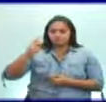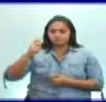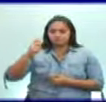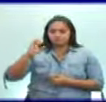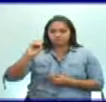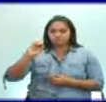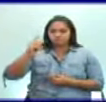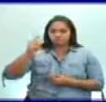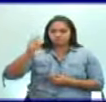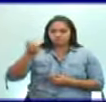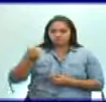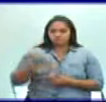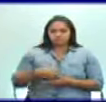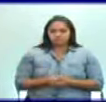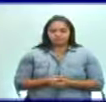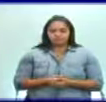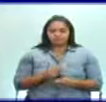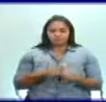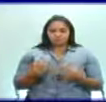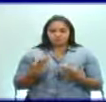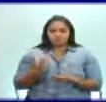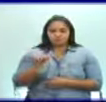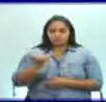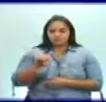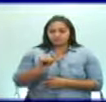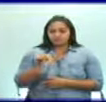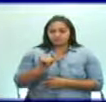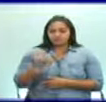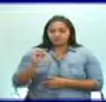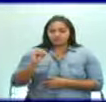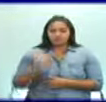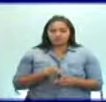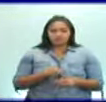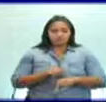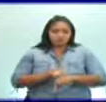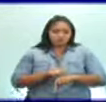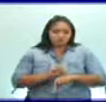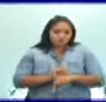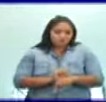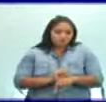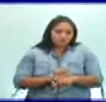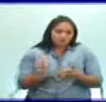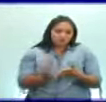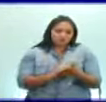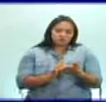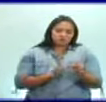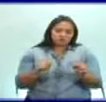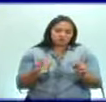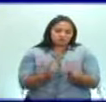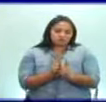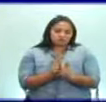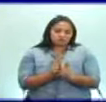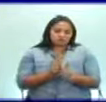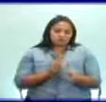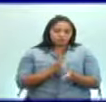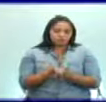caso específico sería y igual 0. Les voy a dar un breve tiempo para que copien este resumen y continuamos.